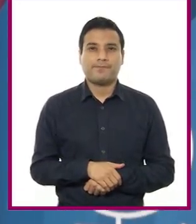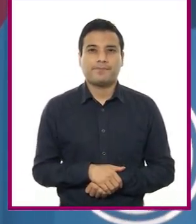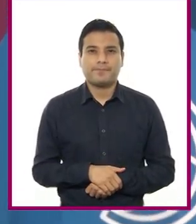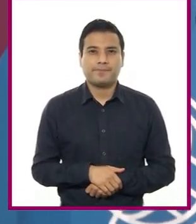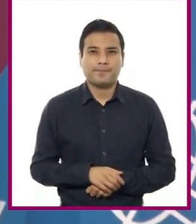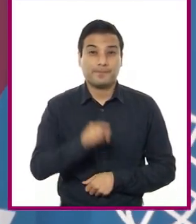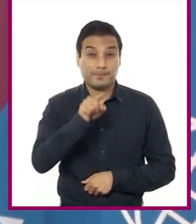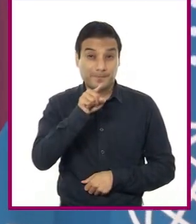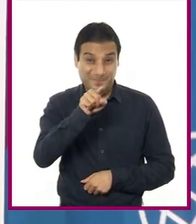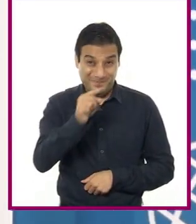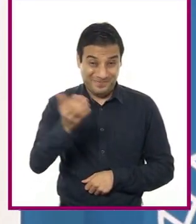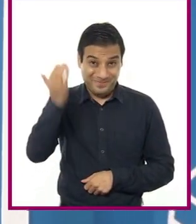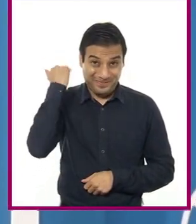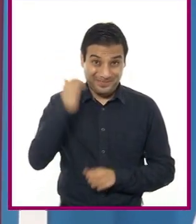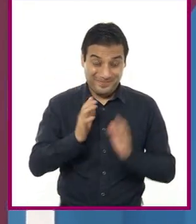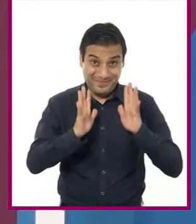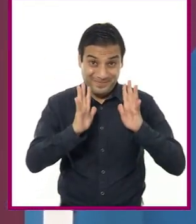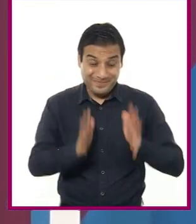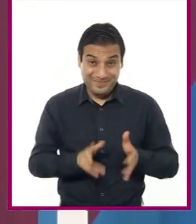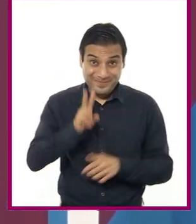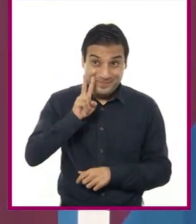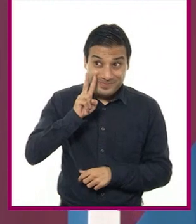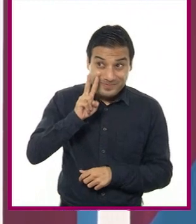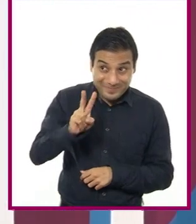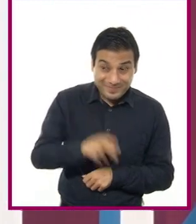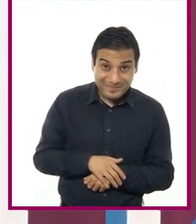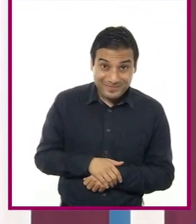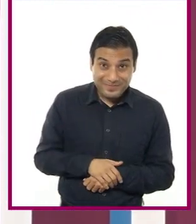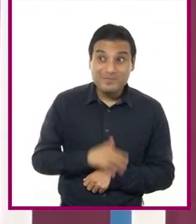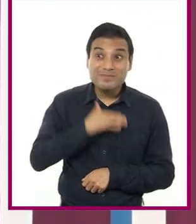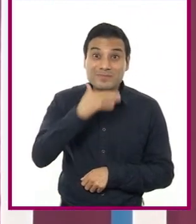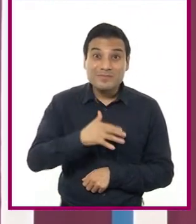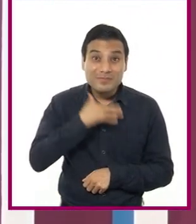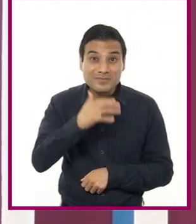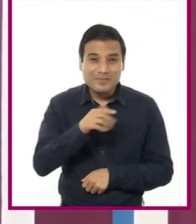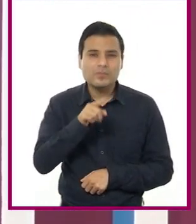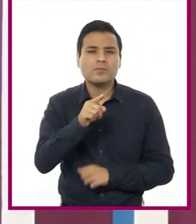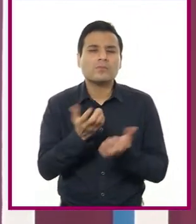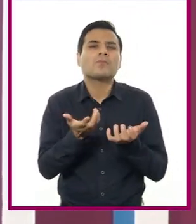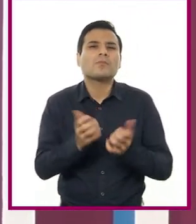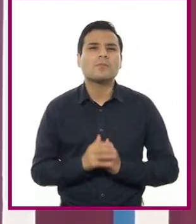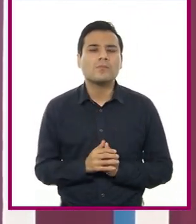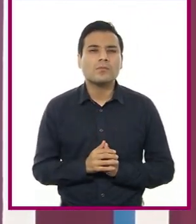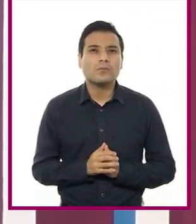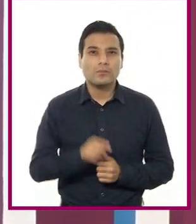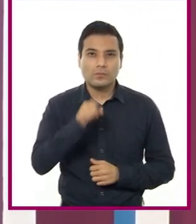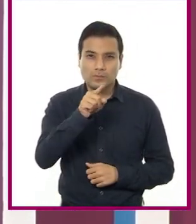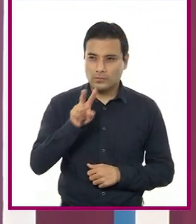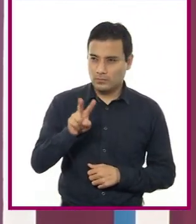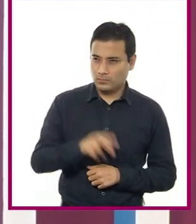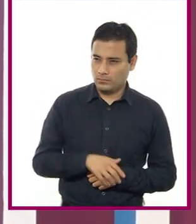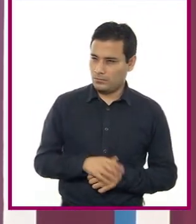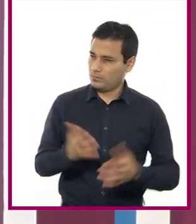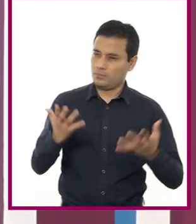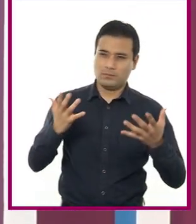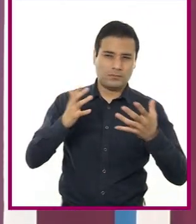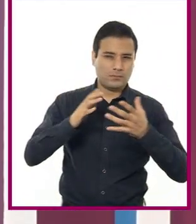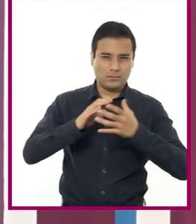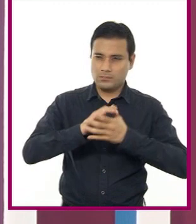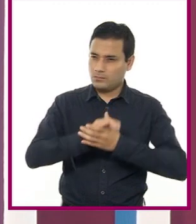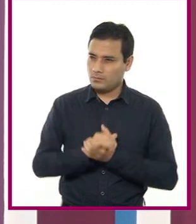visto alguna de las acciones anteriores y cómo han reaccionado? ¿Se han sentido mal al verla?